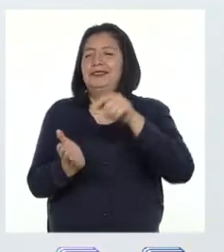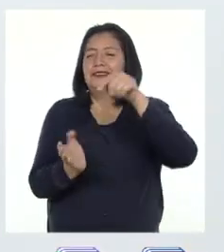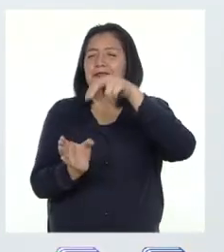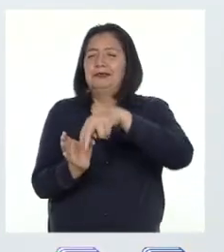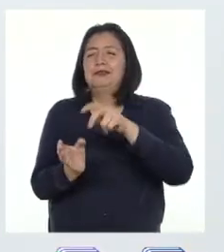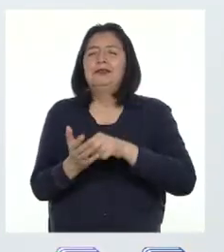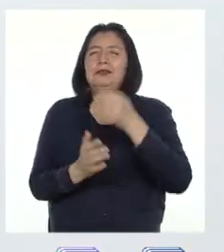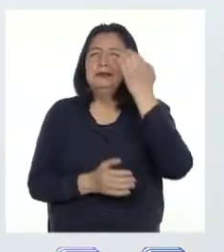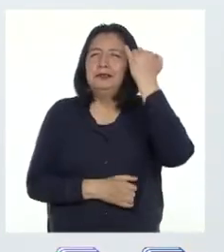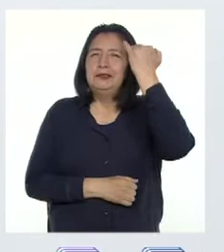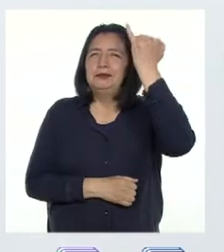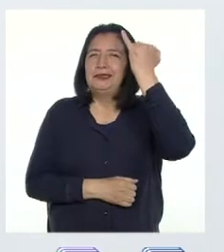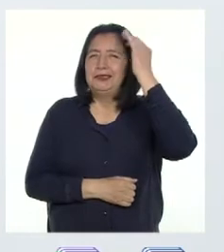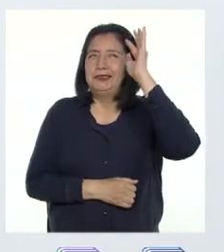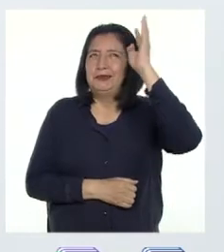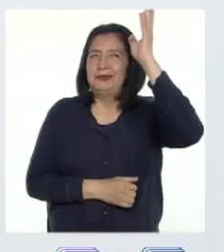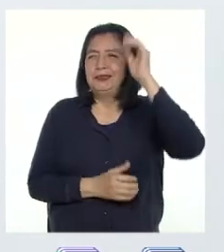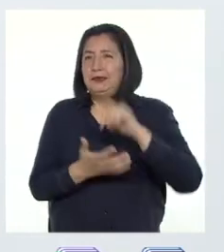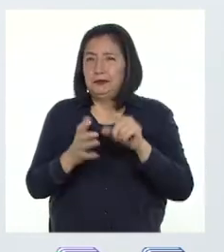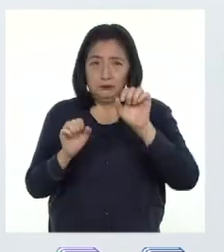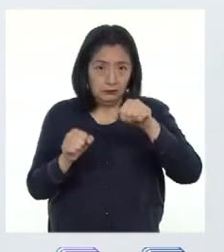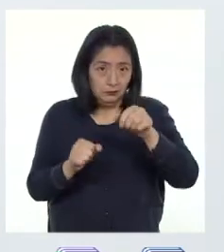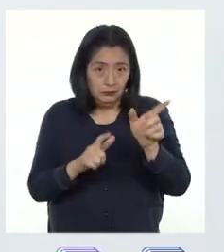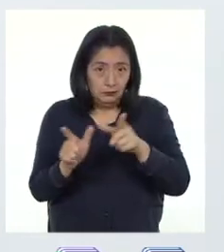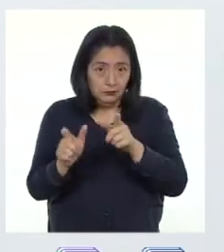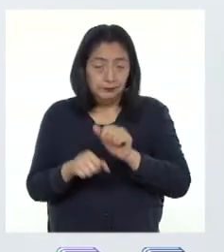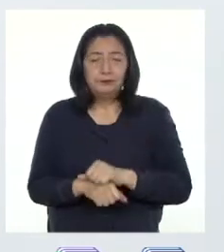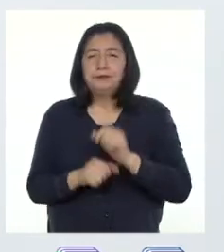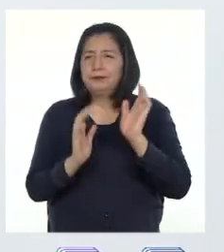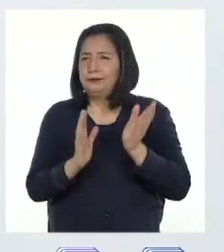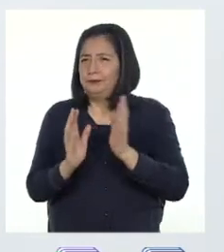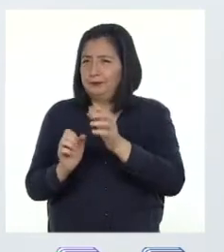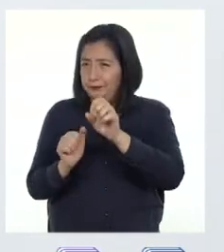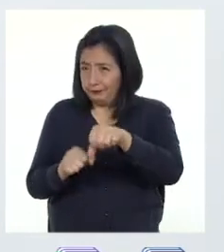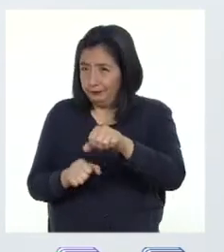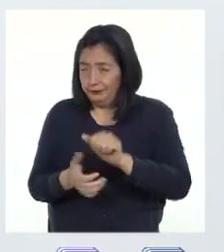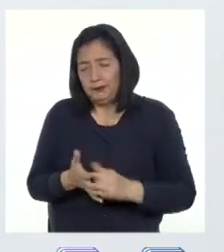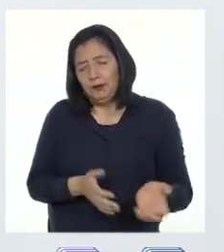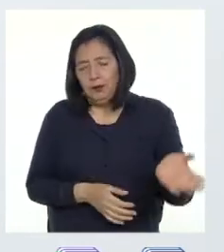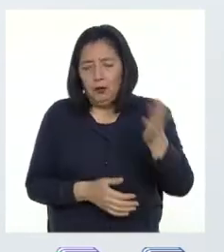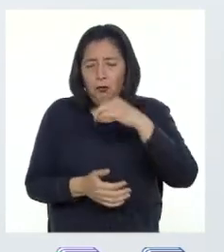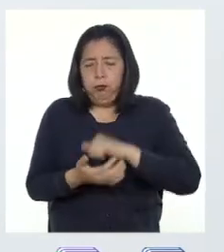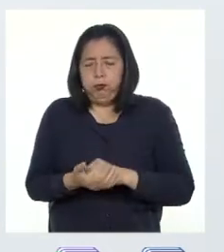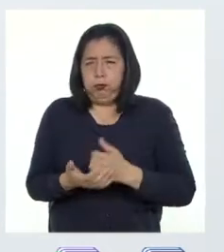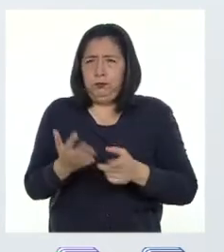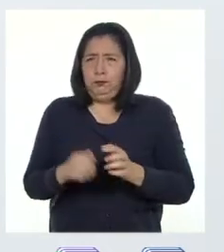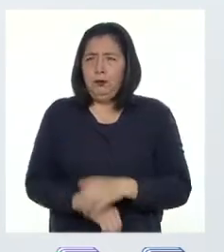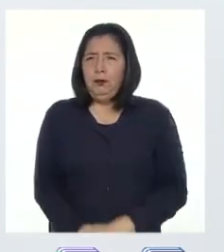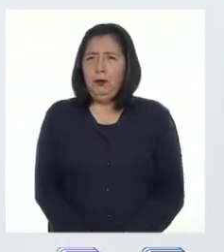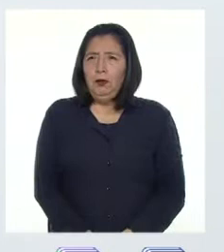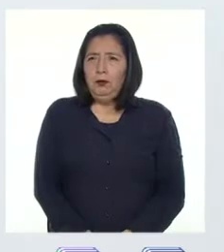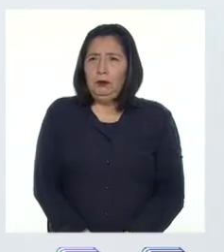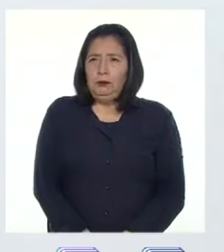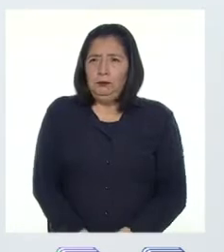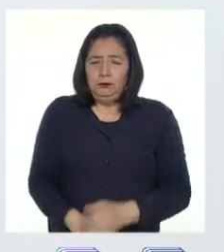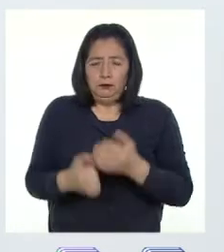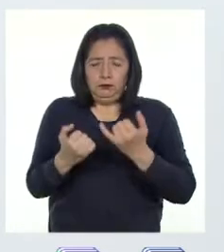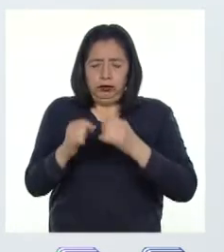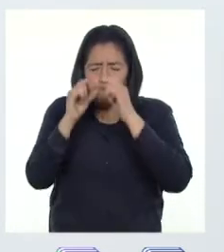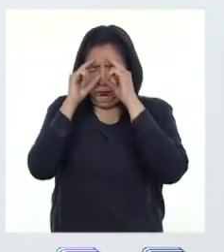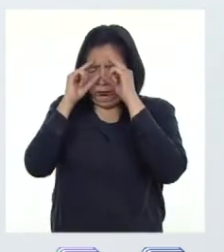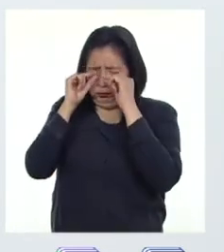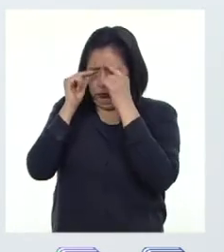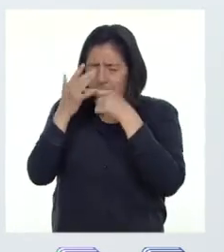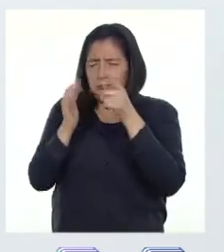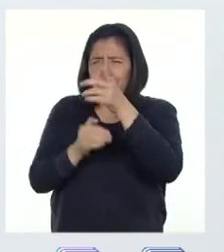bote imaginario. ¿Estás listo? ¿Preparado? ¡Vamos! Entonces, debemos cerrar los ojos